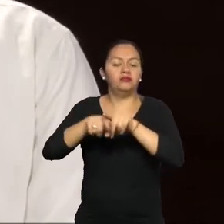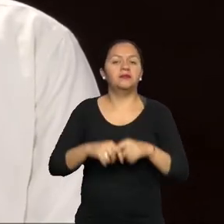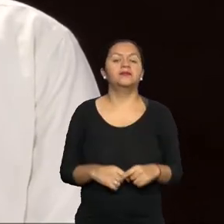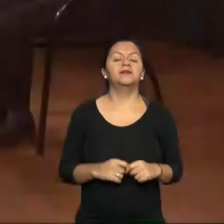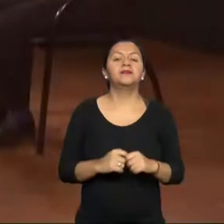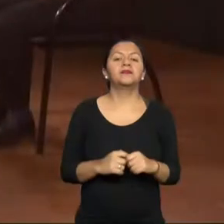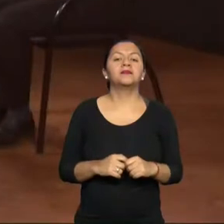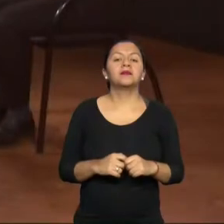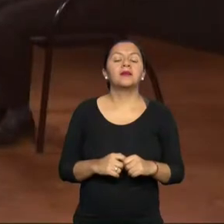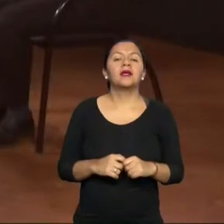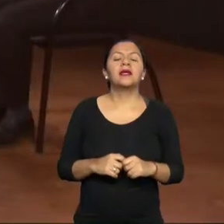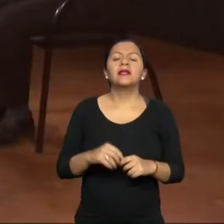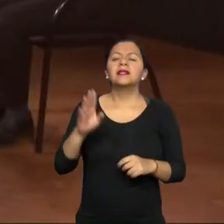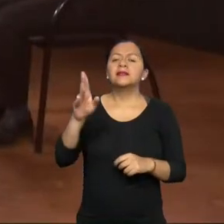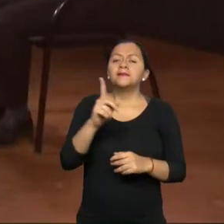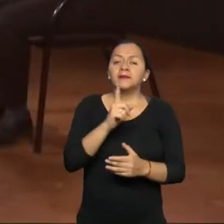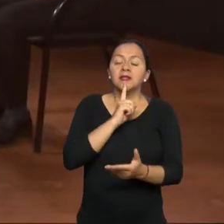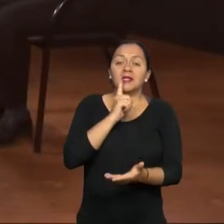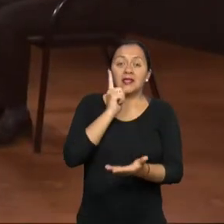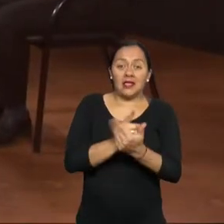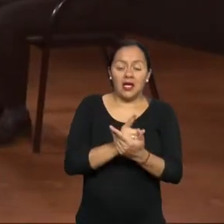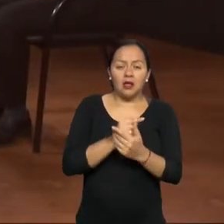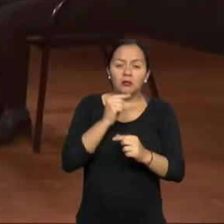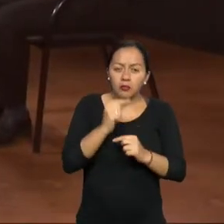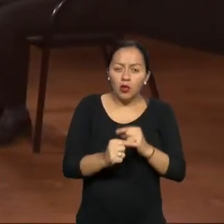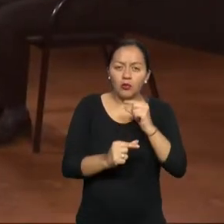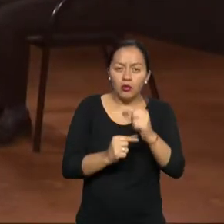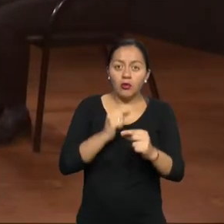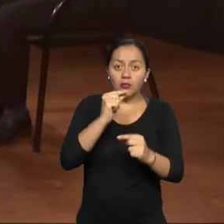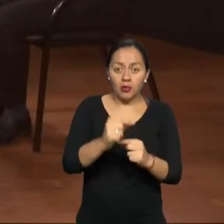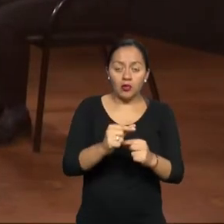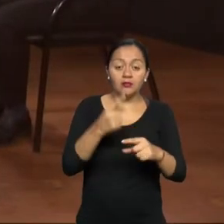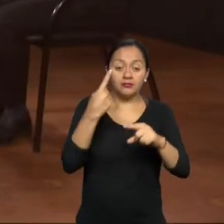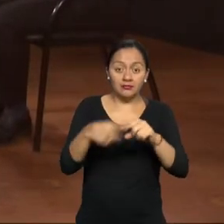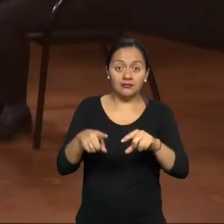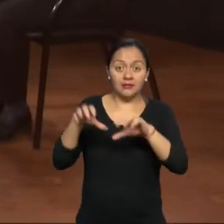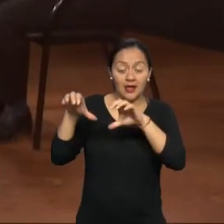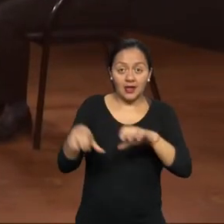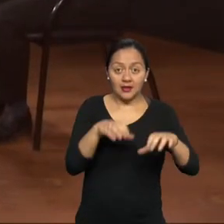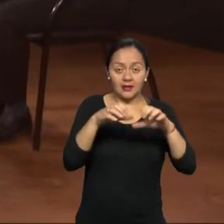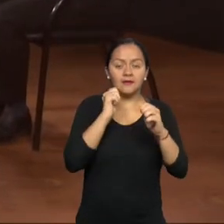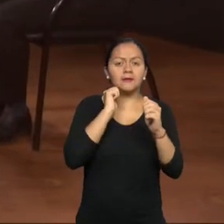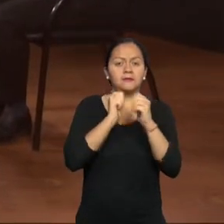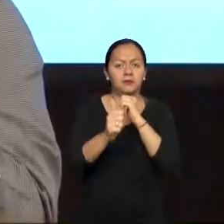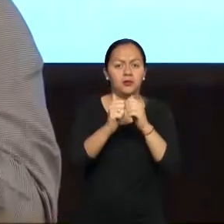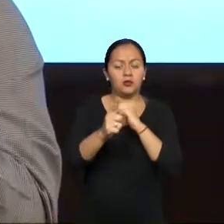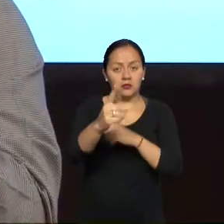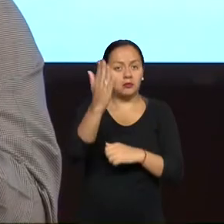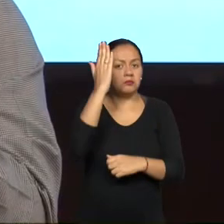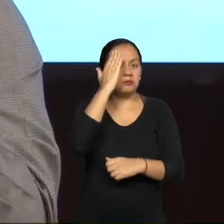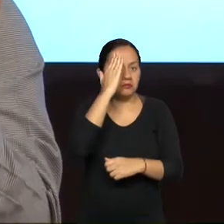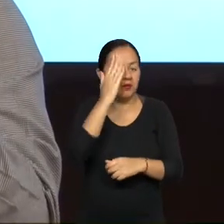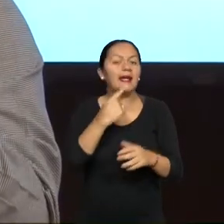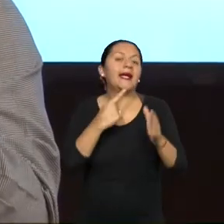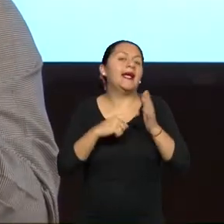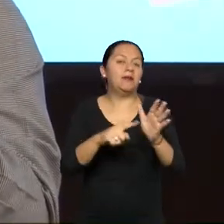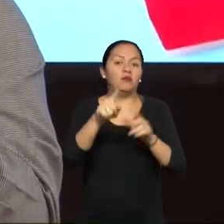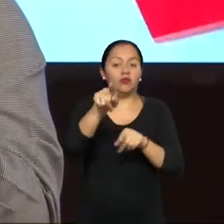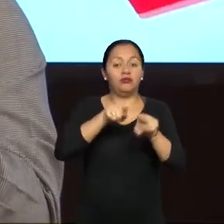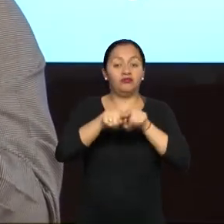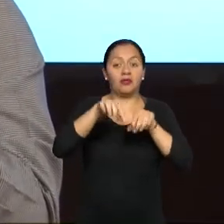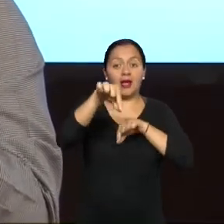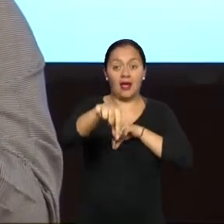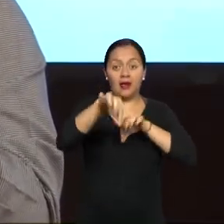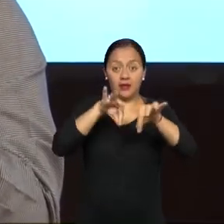Pero en realidad, cuando tú vas viendo en el ámbito del deporte y otra actividad, hablemos, ustedes tienen, por ejemplo, campeonatos de ajedrez,